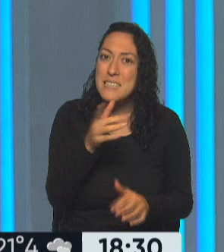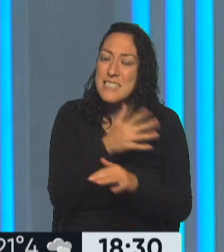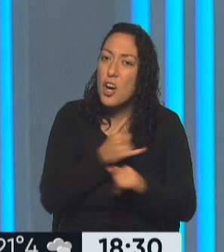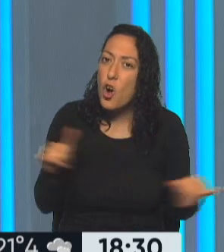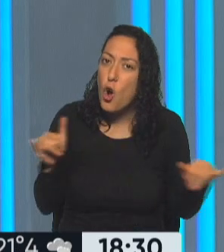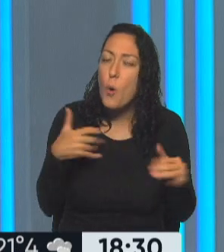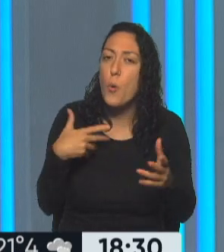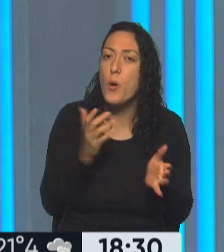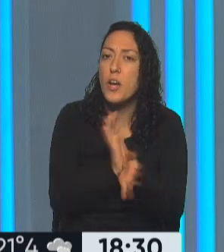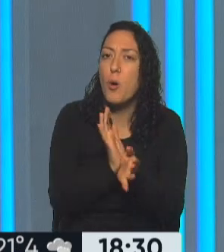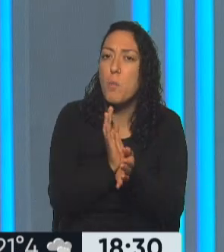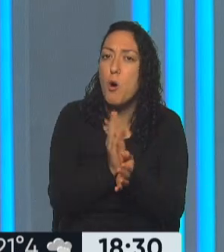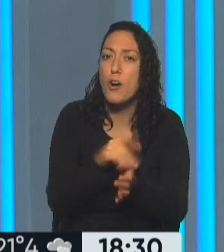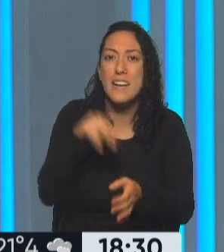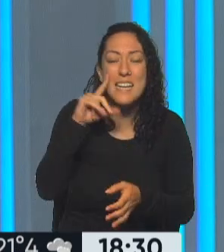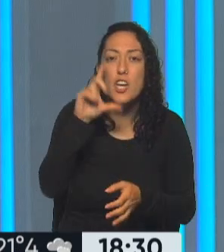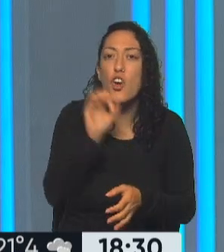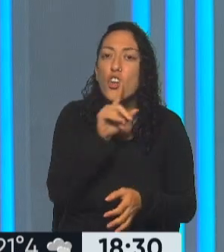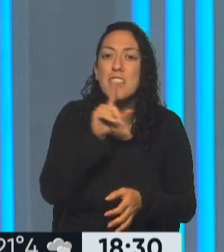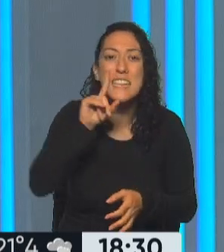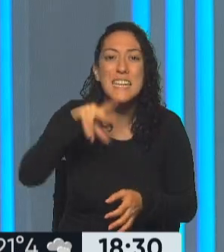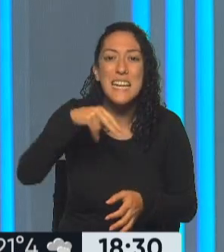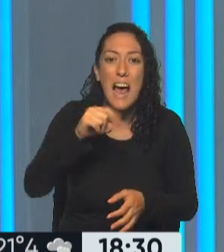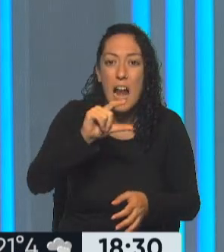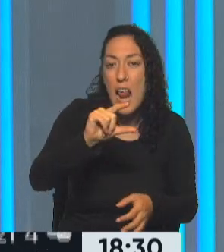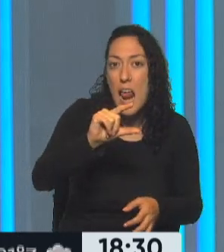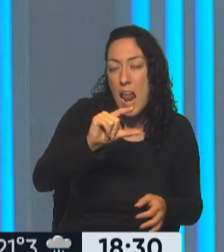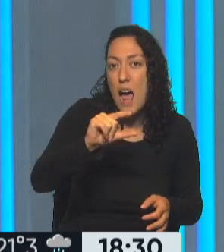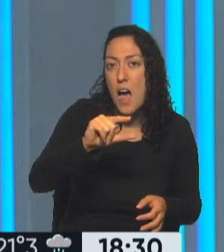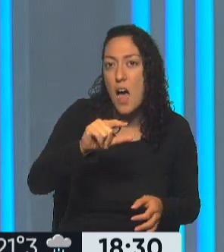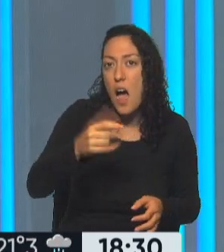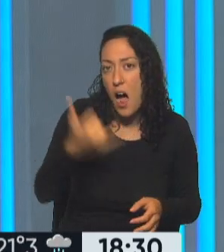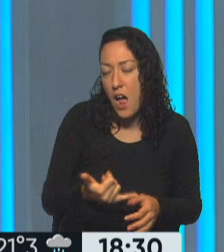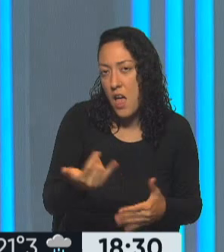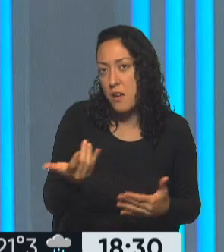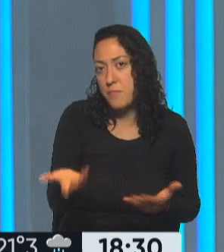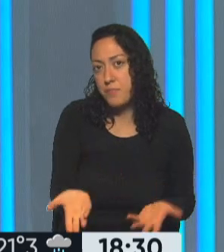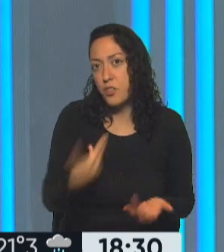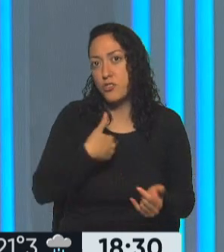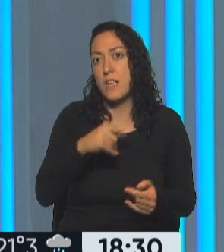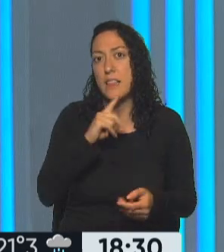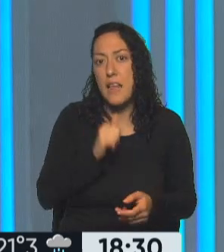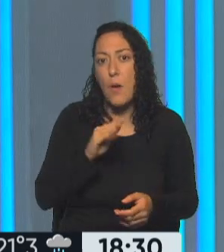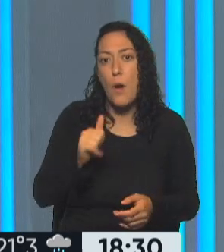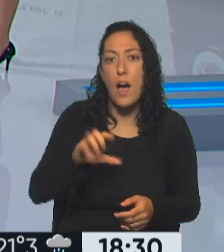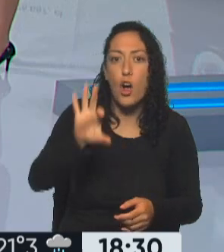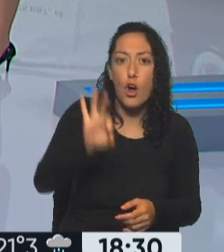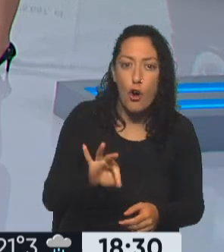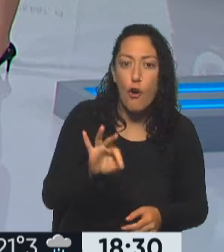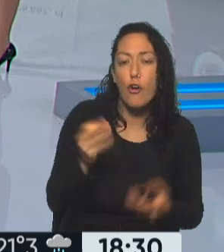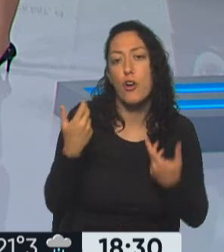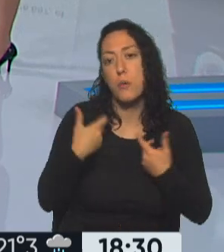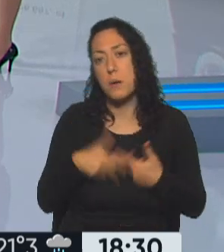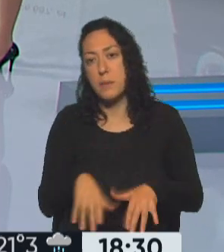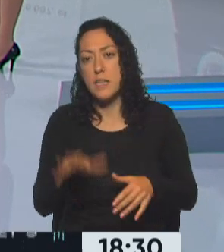la dependencia con nicotina, porque este cigarrillo pequeño tiene nicotina, y que el consumo de tabaco, en líneas generales, genera